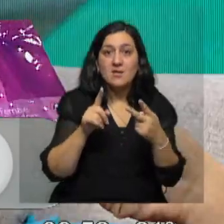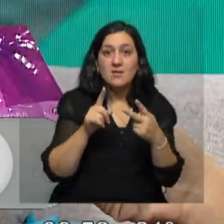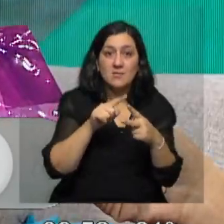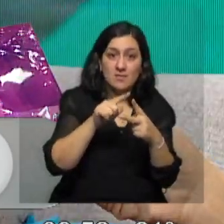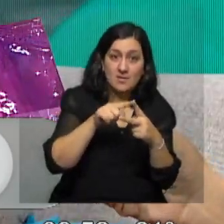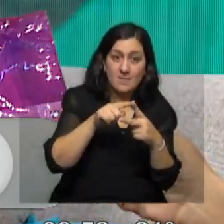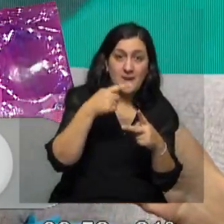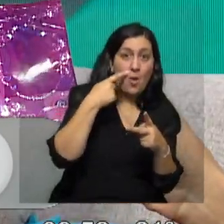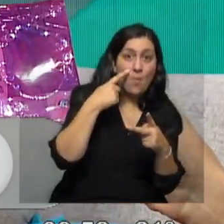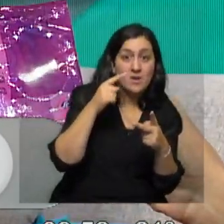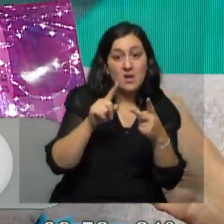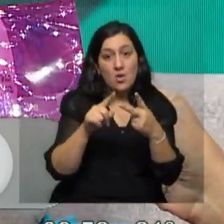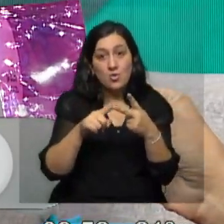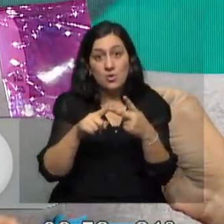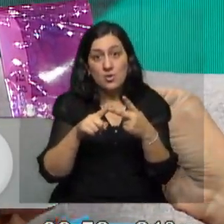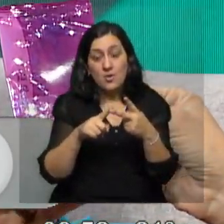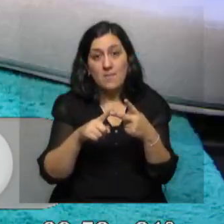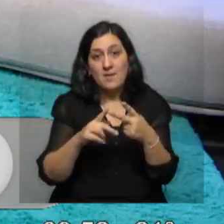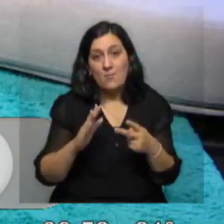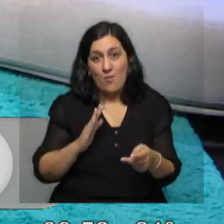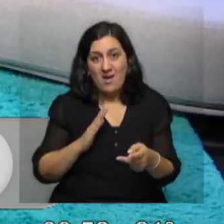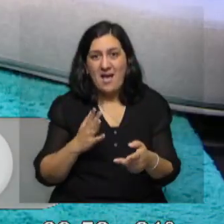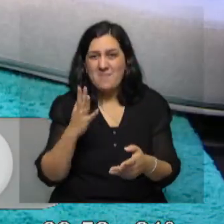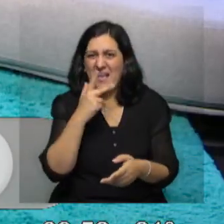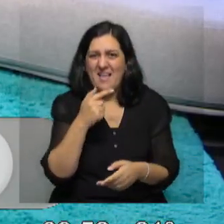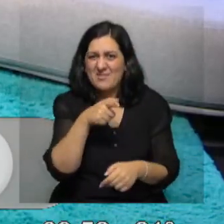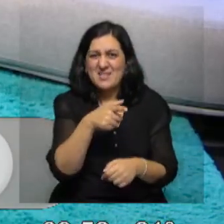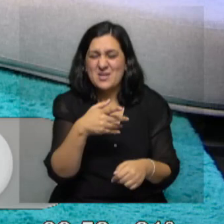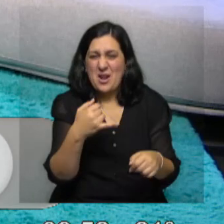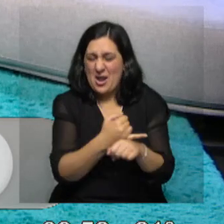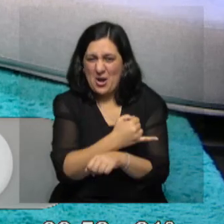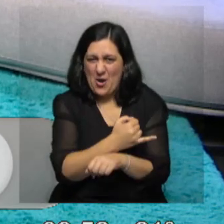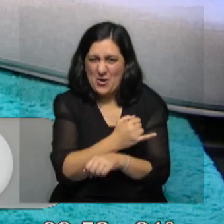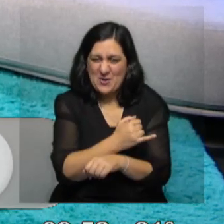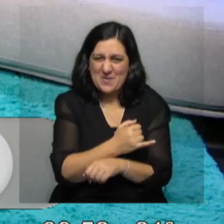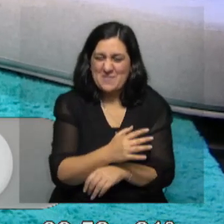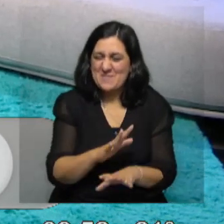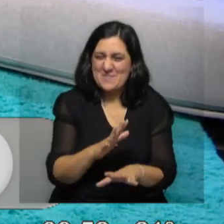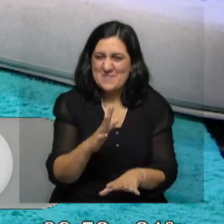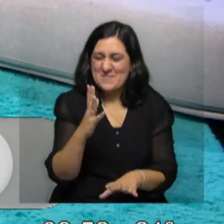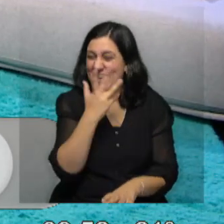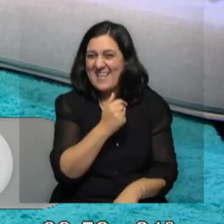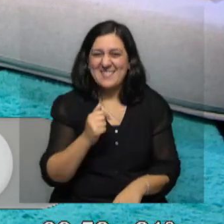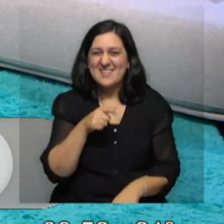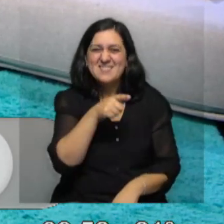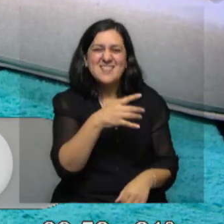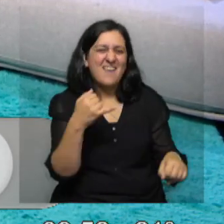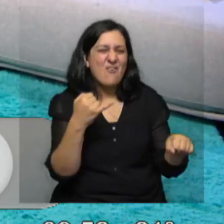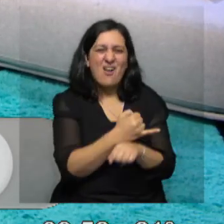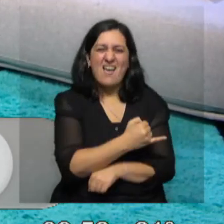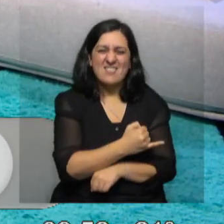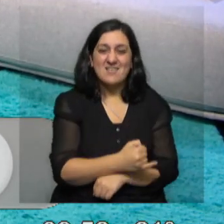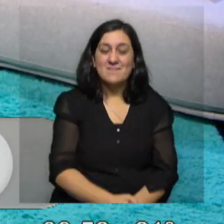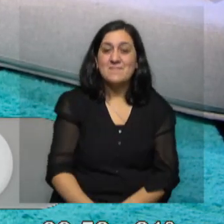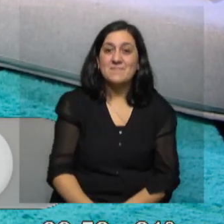Masculino. Bien, primer error. Ah, no. Me encanta que ríos al aire. Ya me Dale, me estamos viendo, me encanta. Lo mismo que